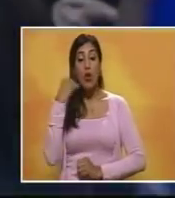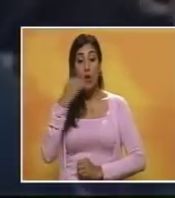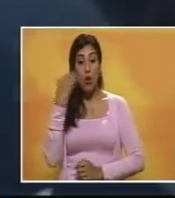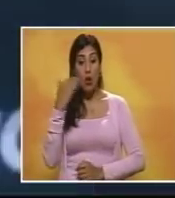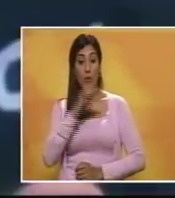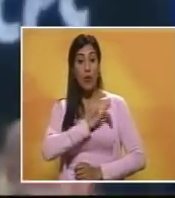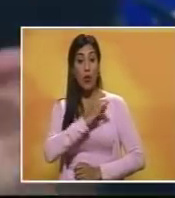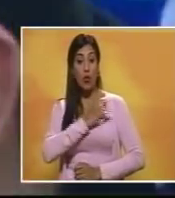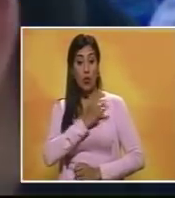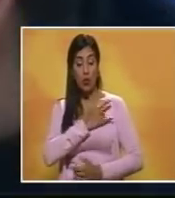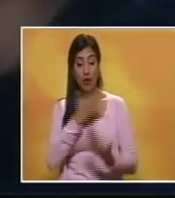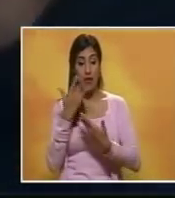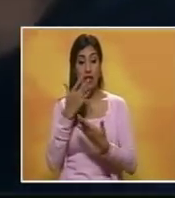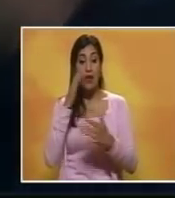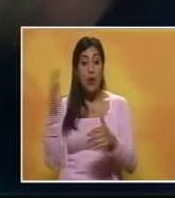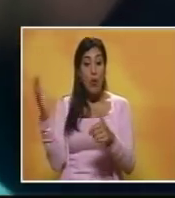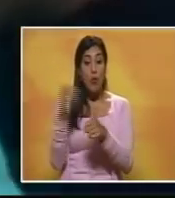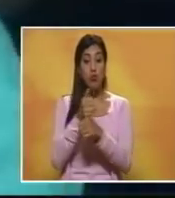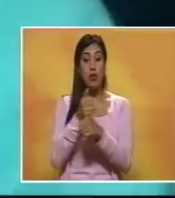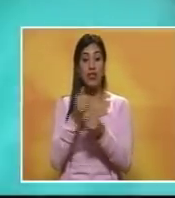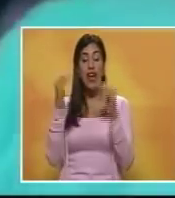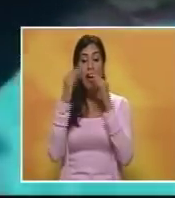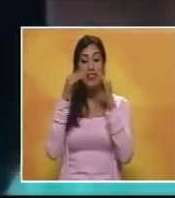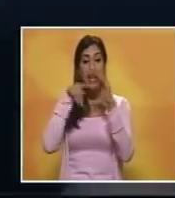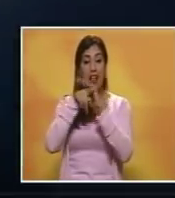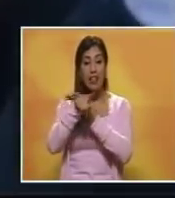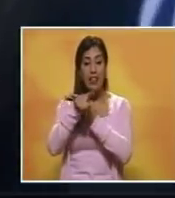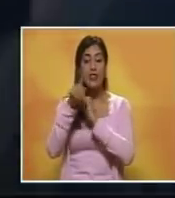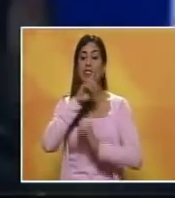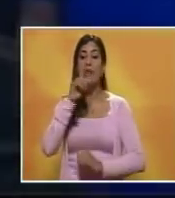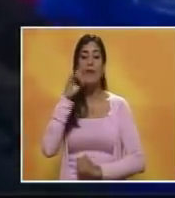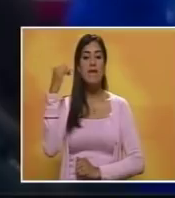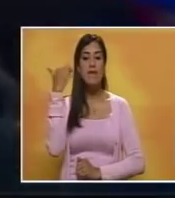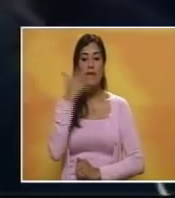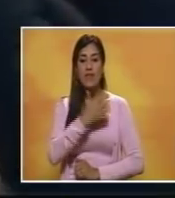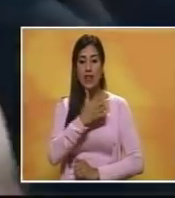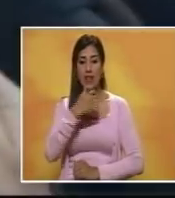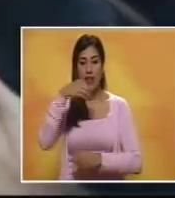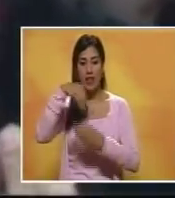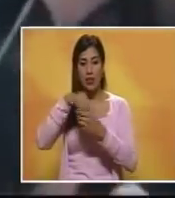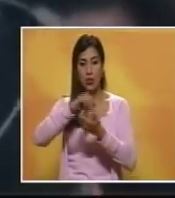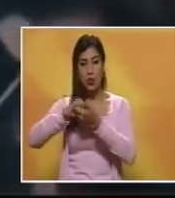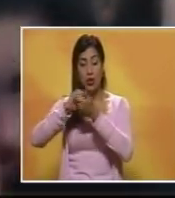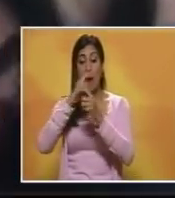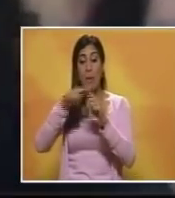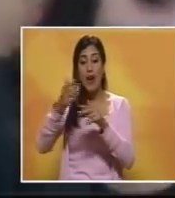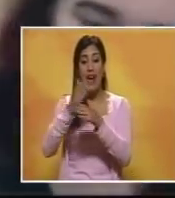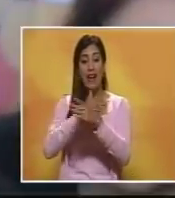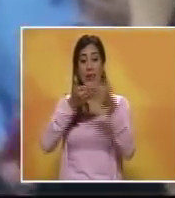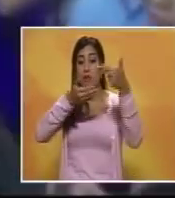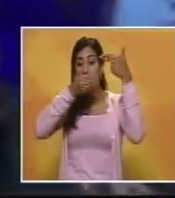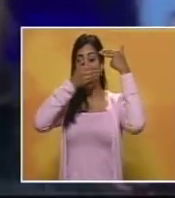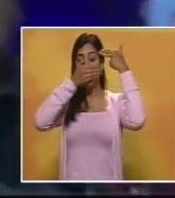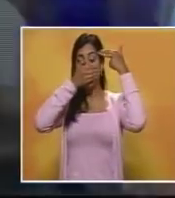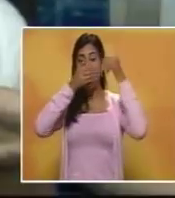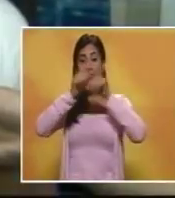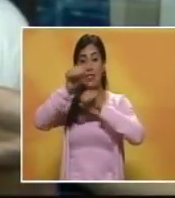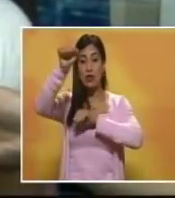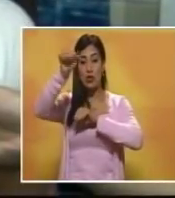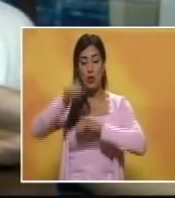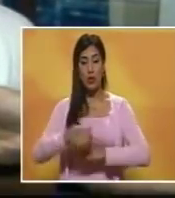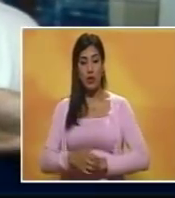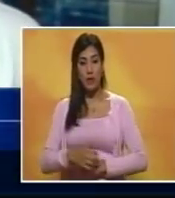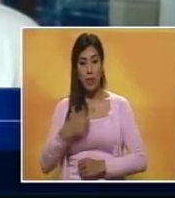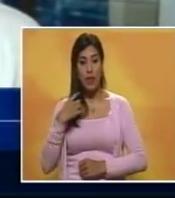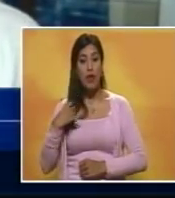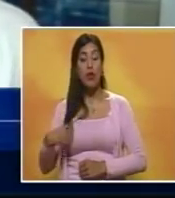jóvenes universitarios fueron hallados en una vivienda en la fría municipio García de Evia, pero fueron secuestrados en San Cristóbal. En este